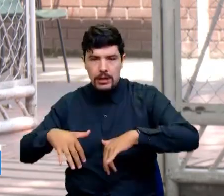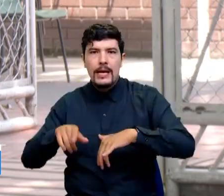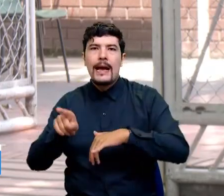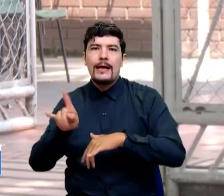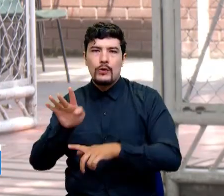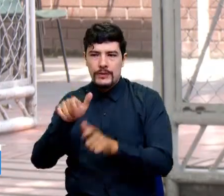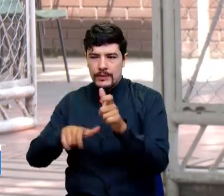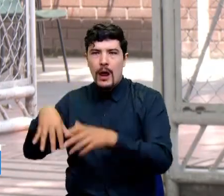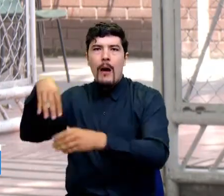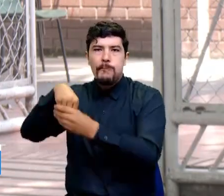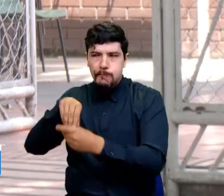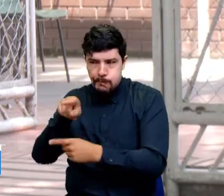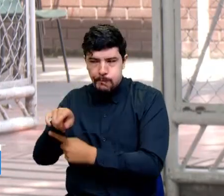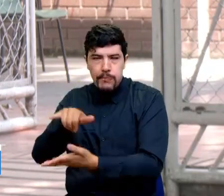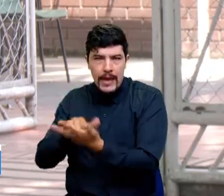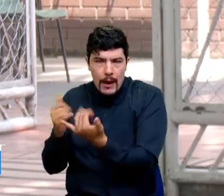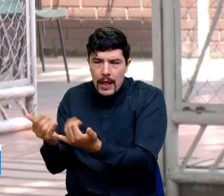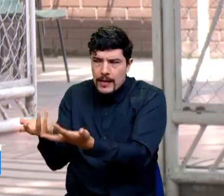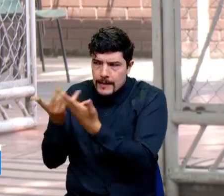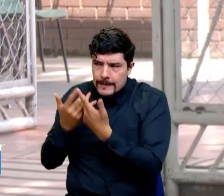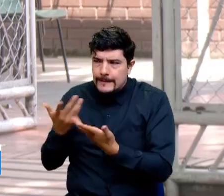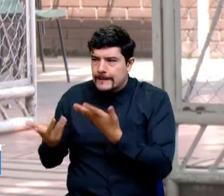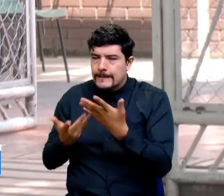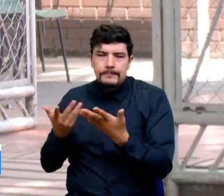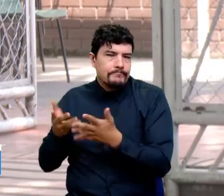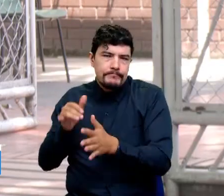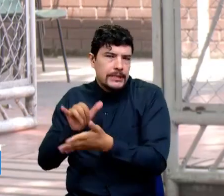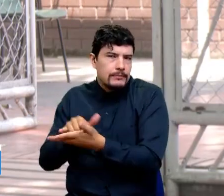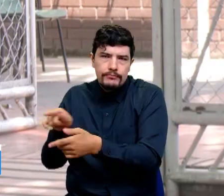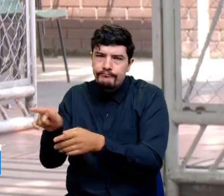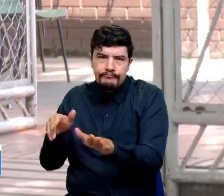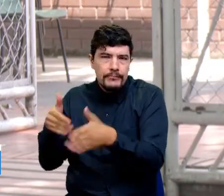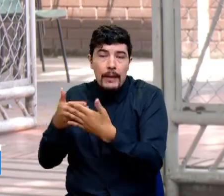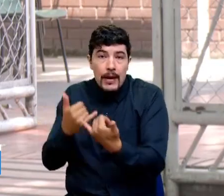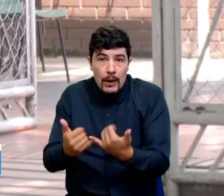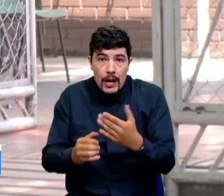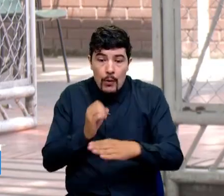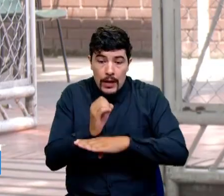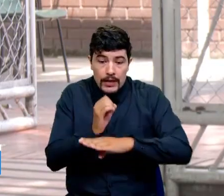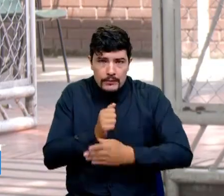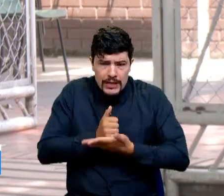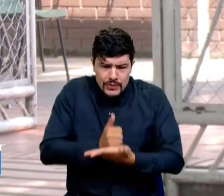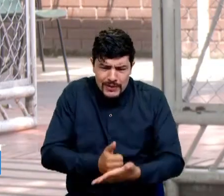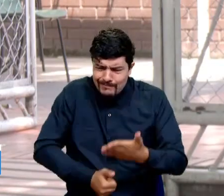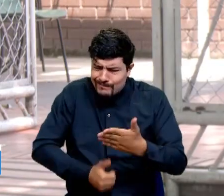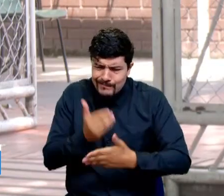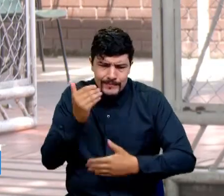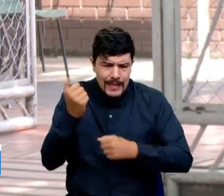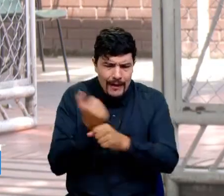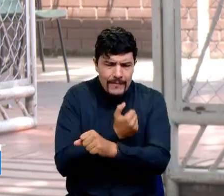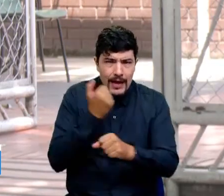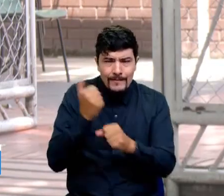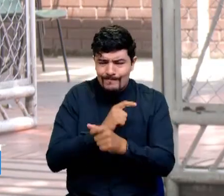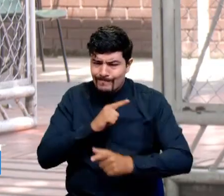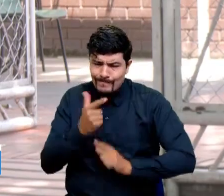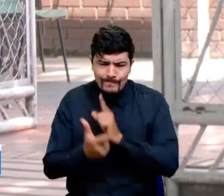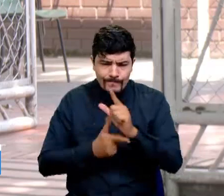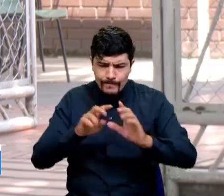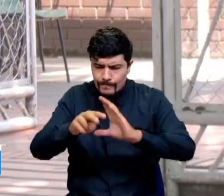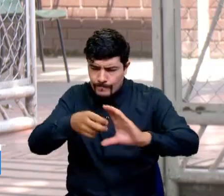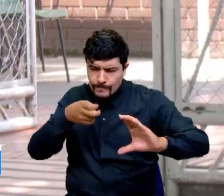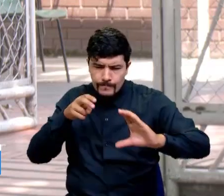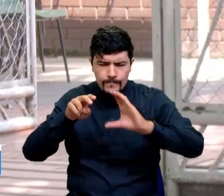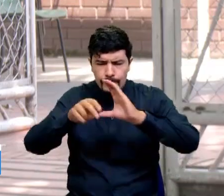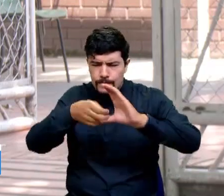continúan atrapados. Allí se encuentra los socorristas con un arduo trabajo para poder rescatar a los mineros con vida.